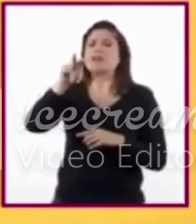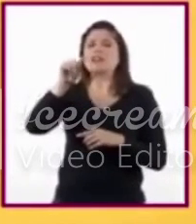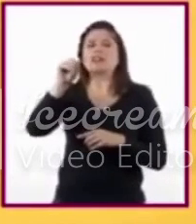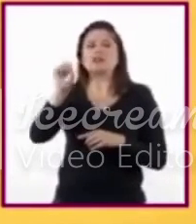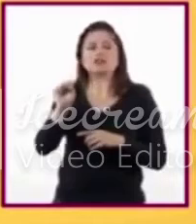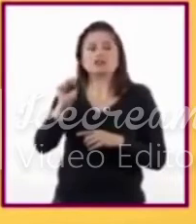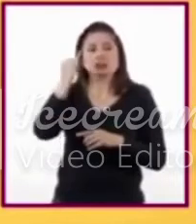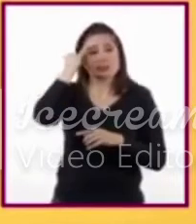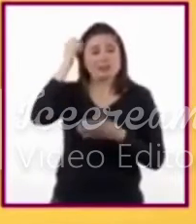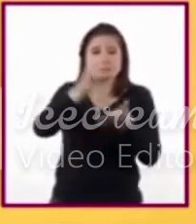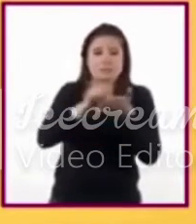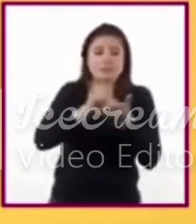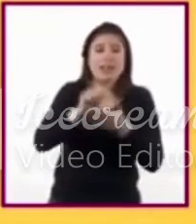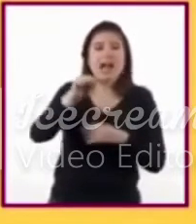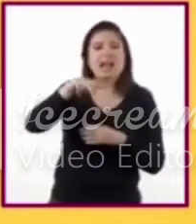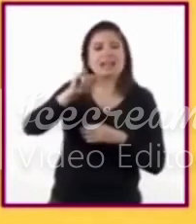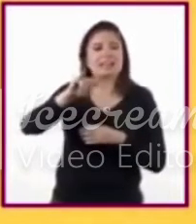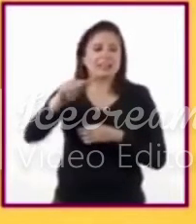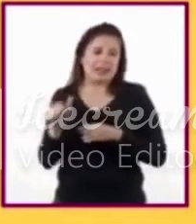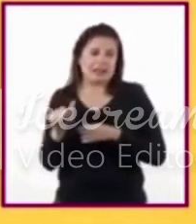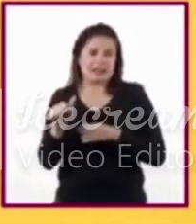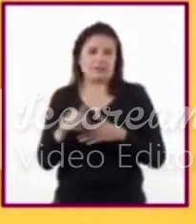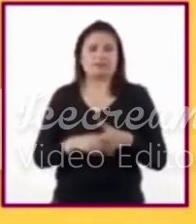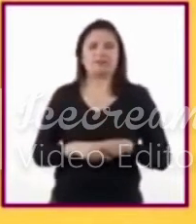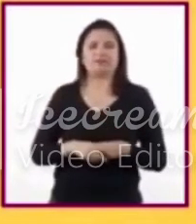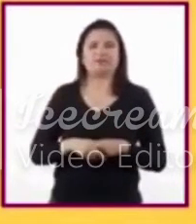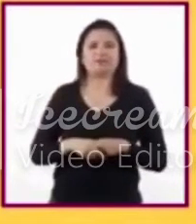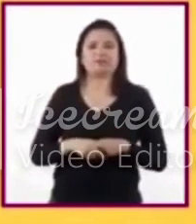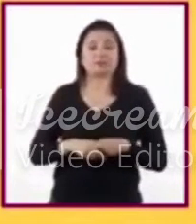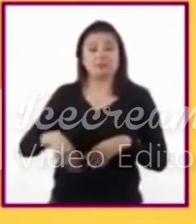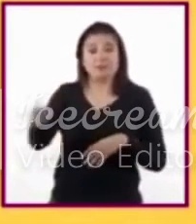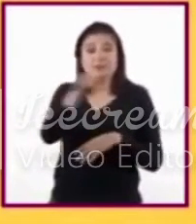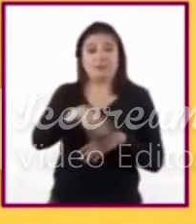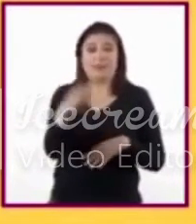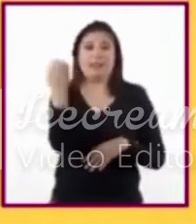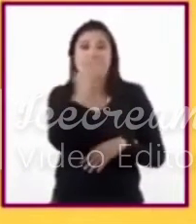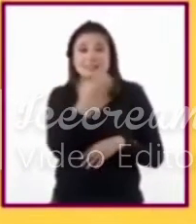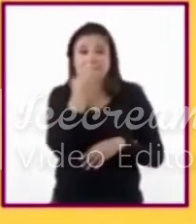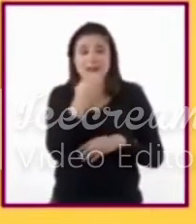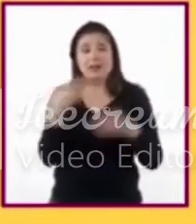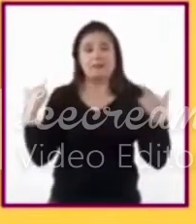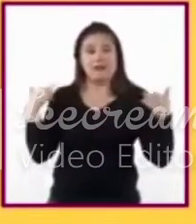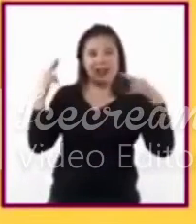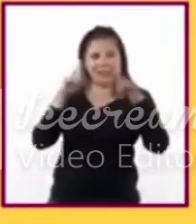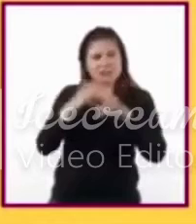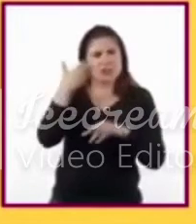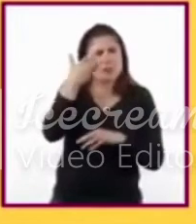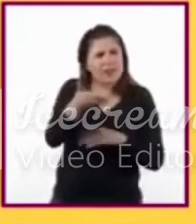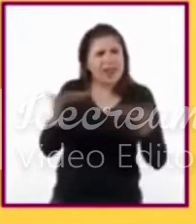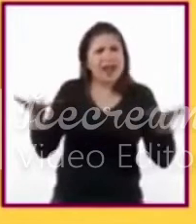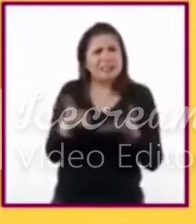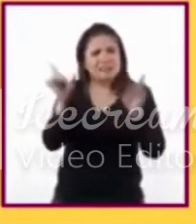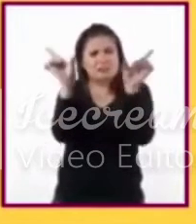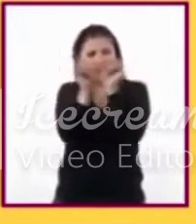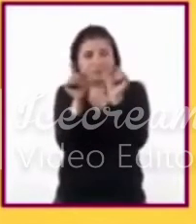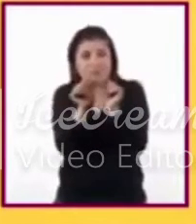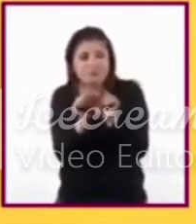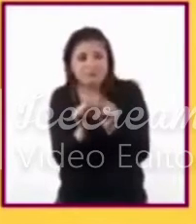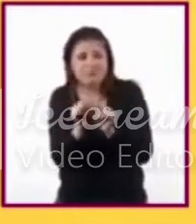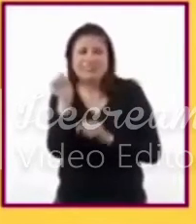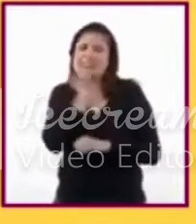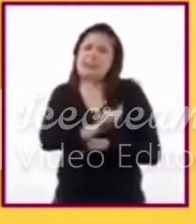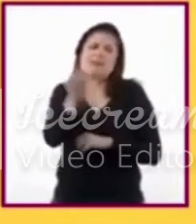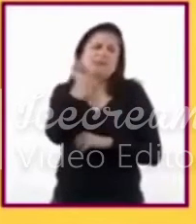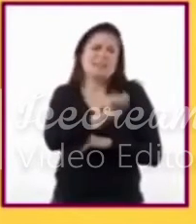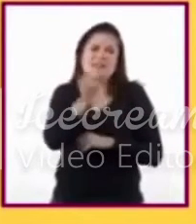de Anita Van Zandt. En la escuela, su docente les pide hacer resúmenes descriptivos